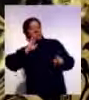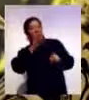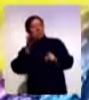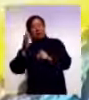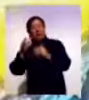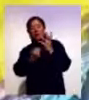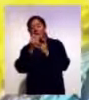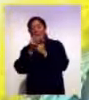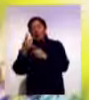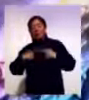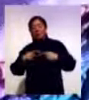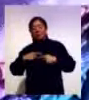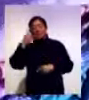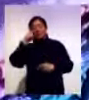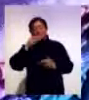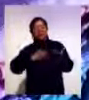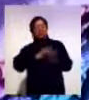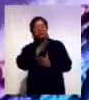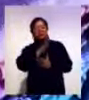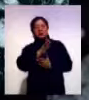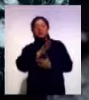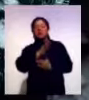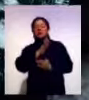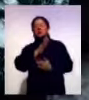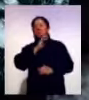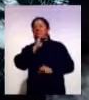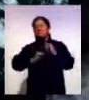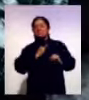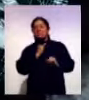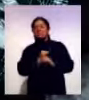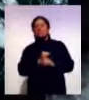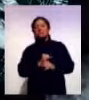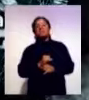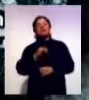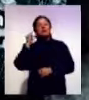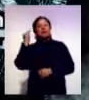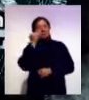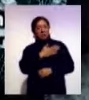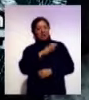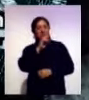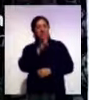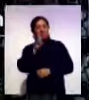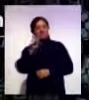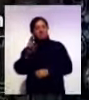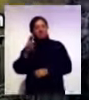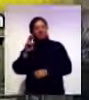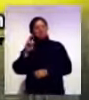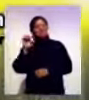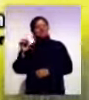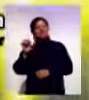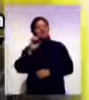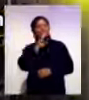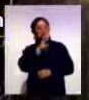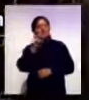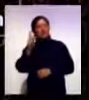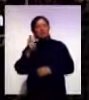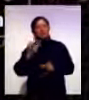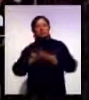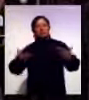rompiendo esquemas y fronteras. Con imágenes de Raúl del Razo, edición Carlos Palacio, Lorena Temolsin, Ahora Noticias.